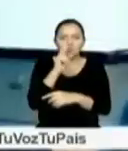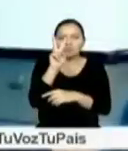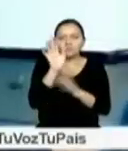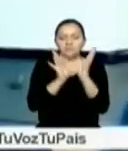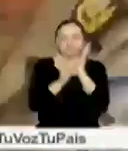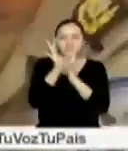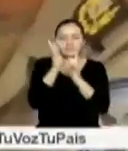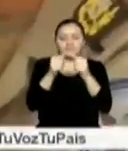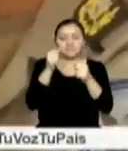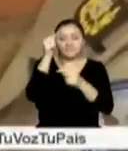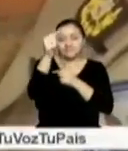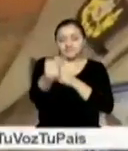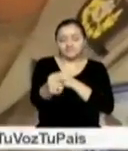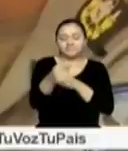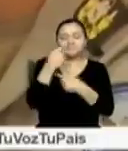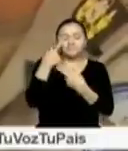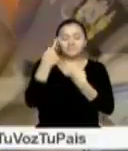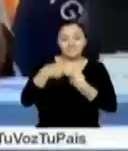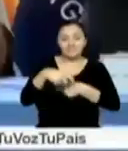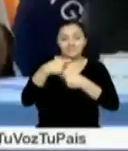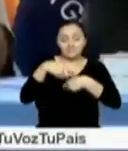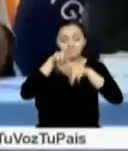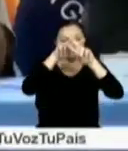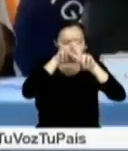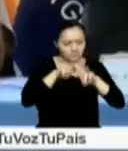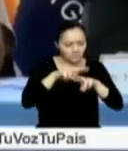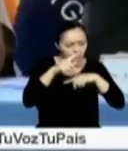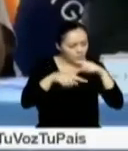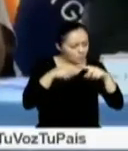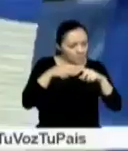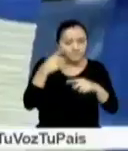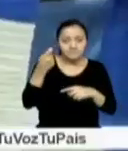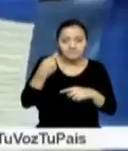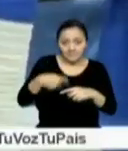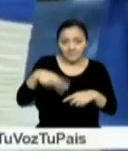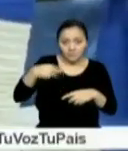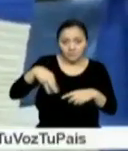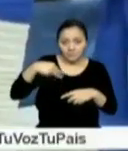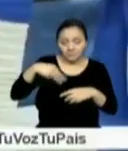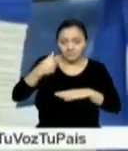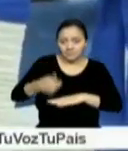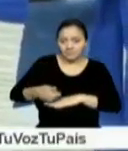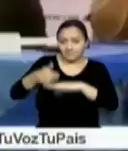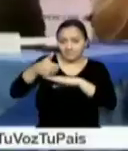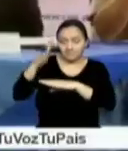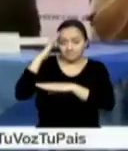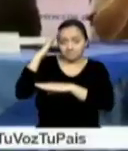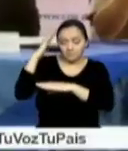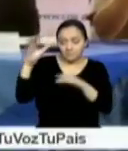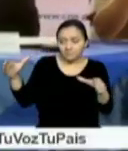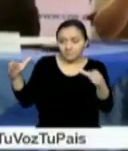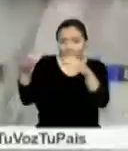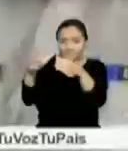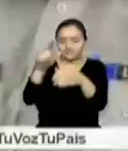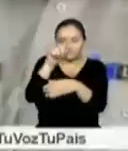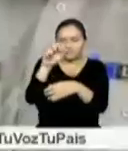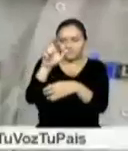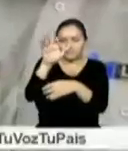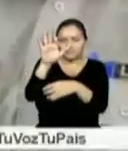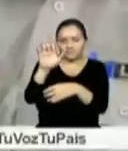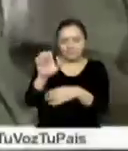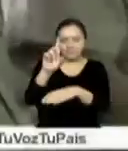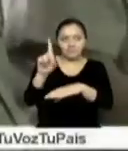próximo durante un taller realizado este miércoles en Quito con el jefe de Estado Mayor de la Policía Nacional Milton sarate